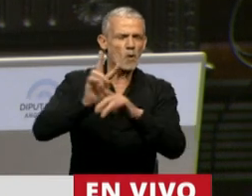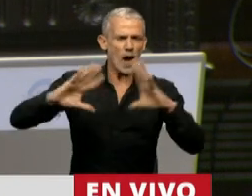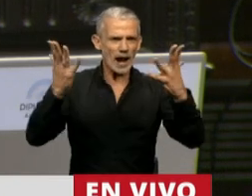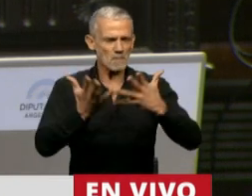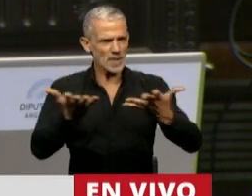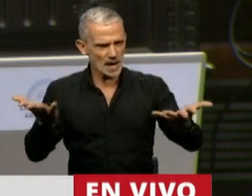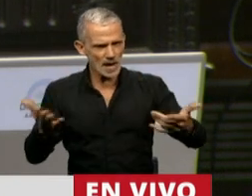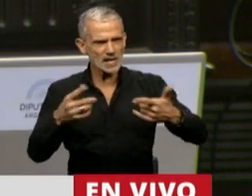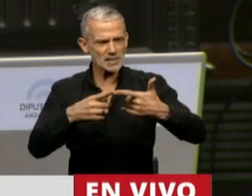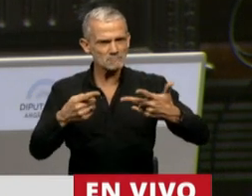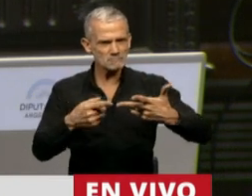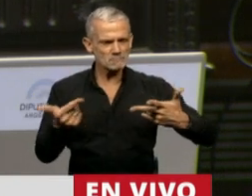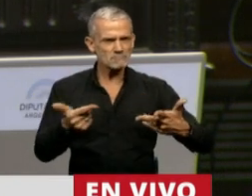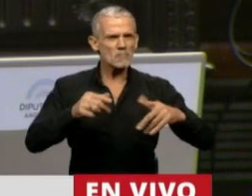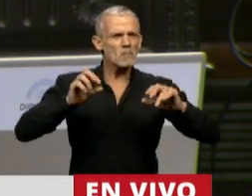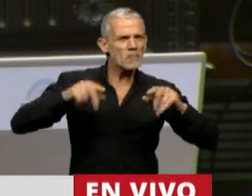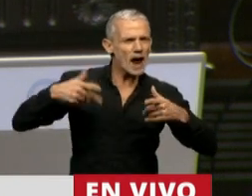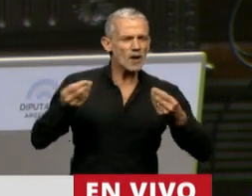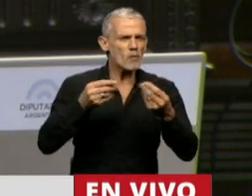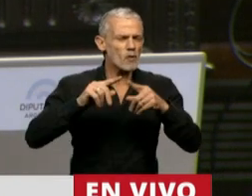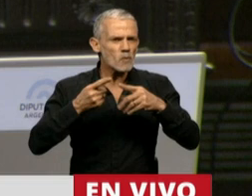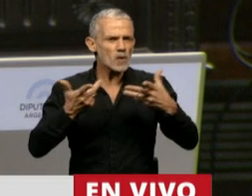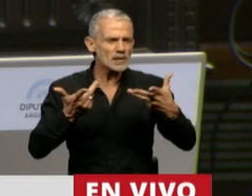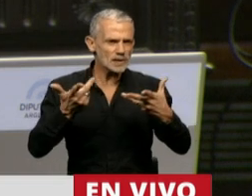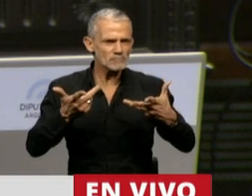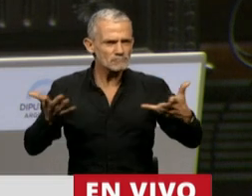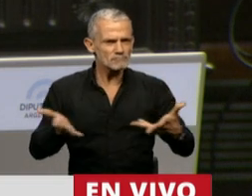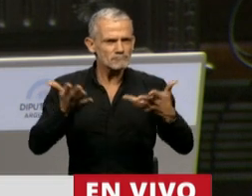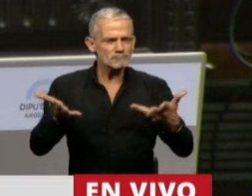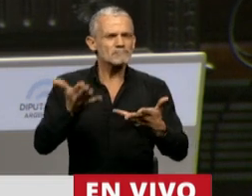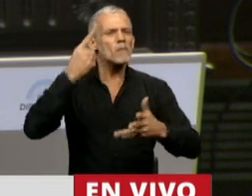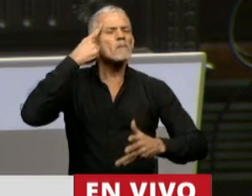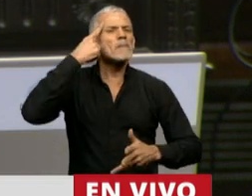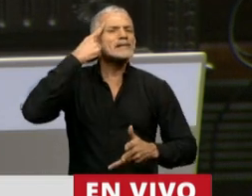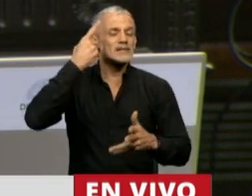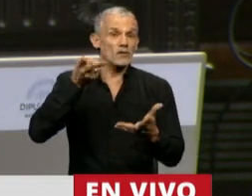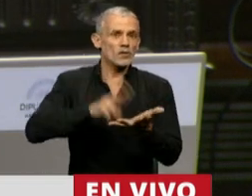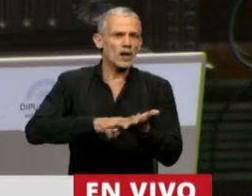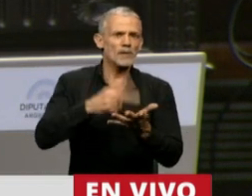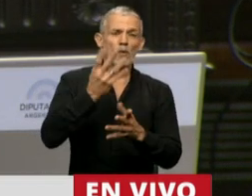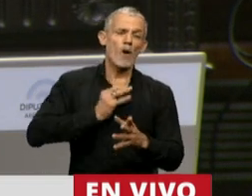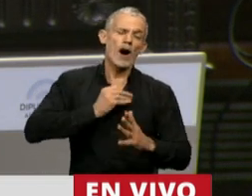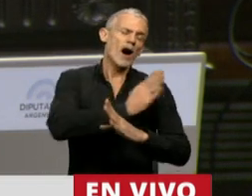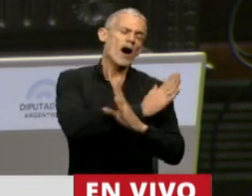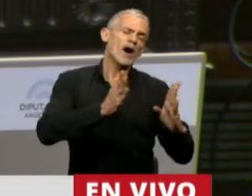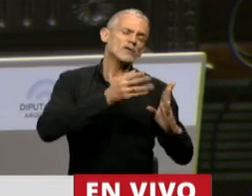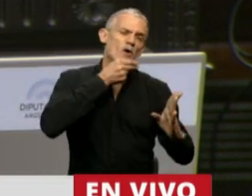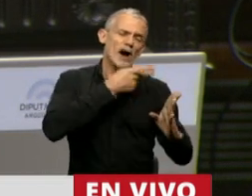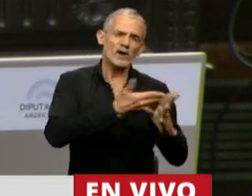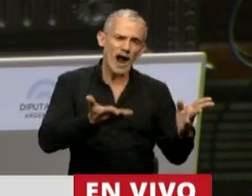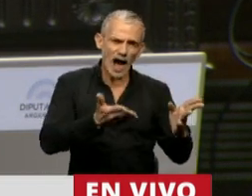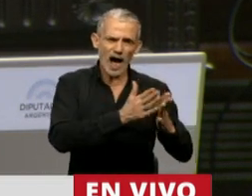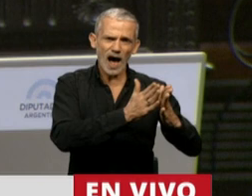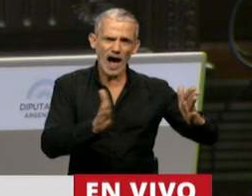ambientales políticas que empiecen a repensar eso que durante 4 años nos